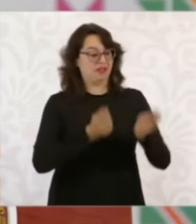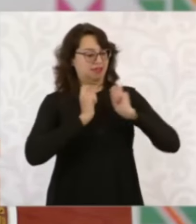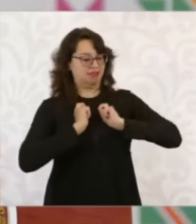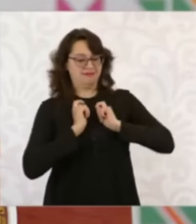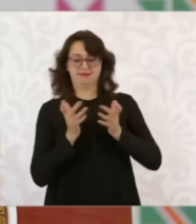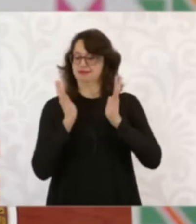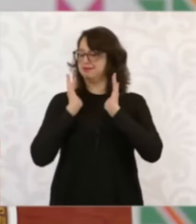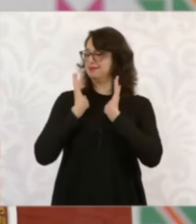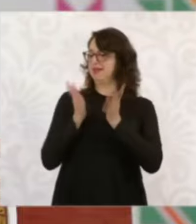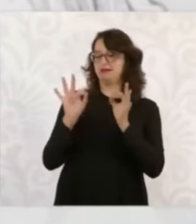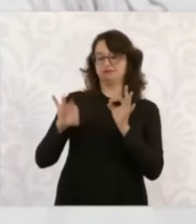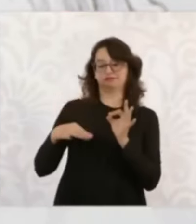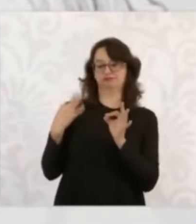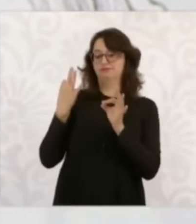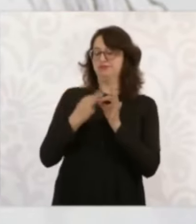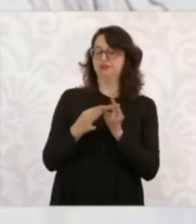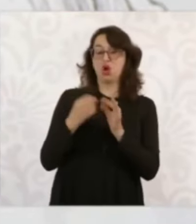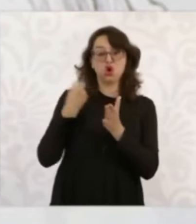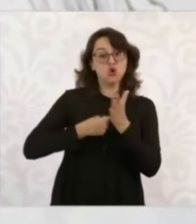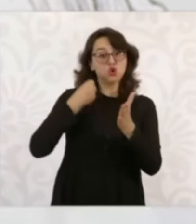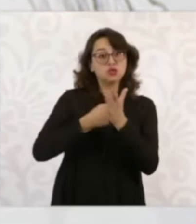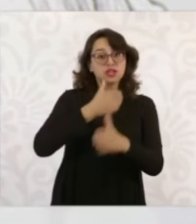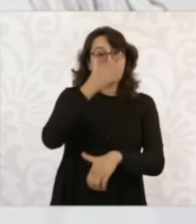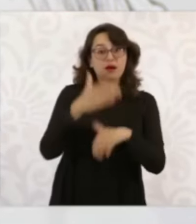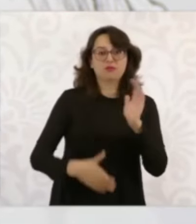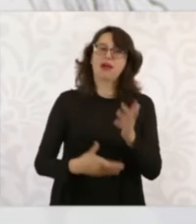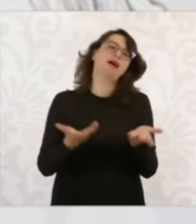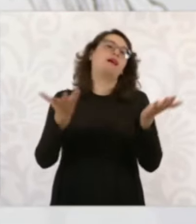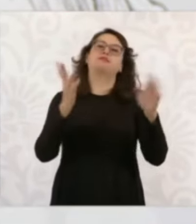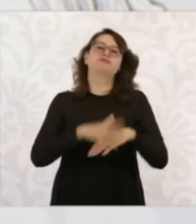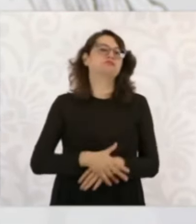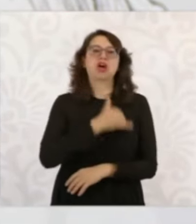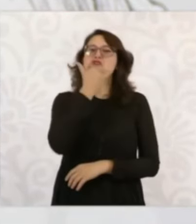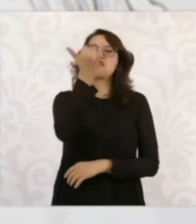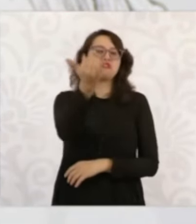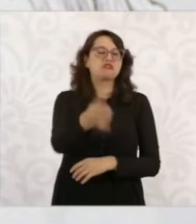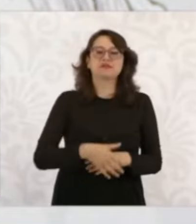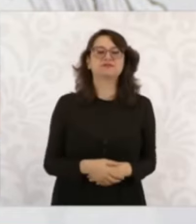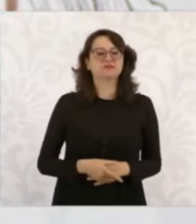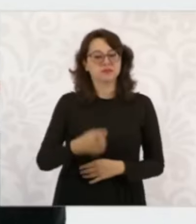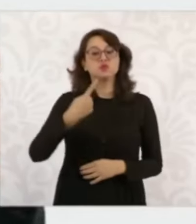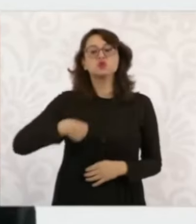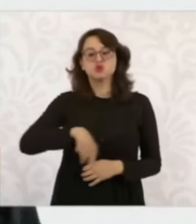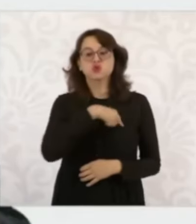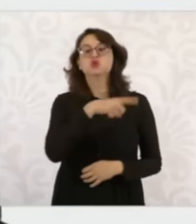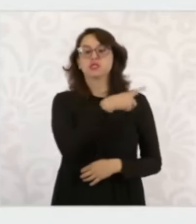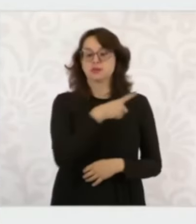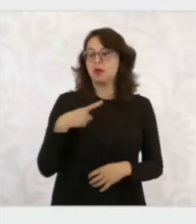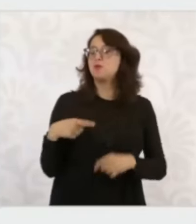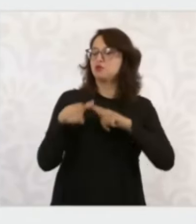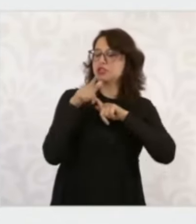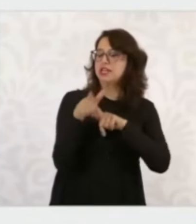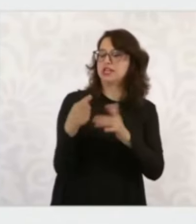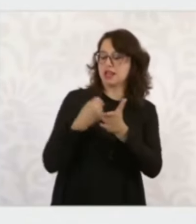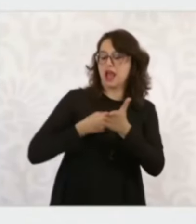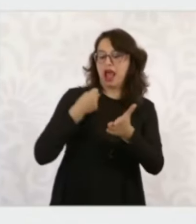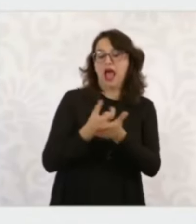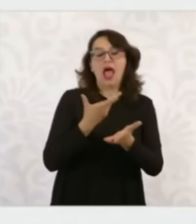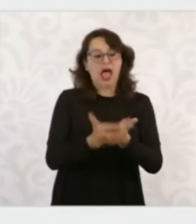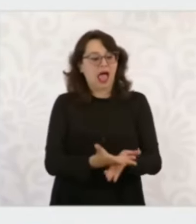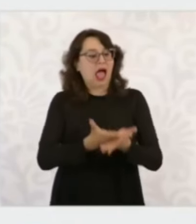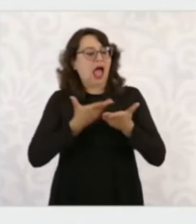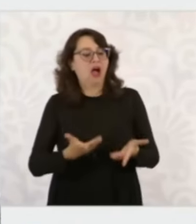elección y se acabó la lucha, pues está muy equivocado. Seguimos trabajando, solamente que desde esta gran